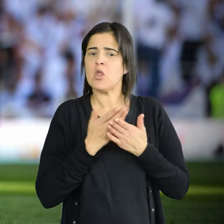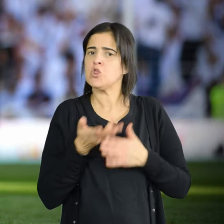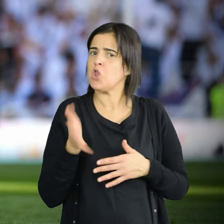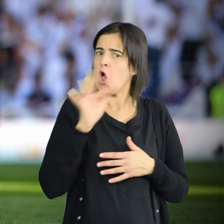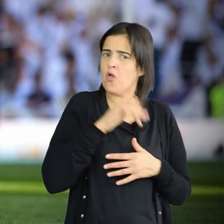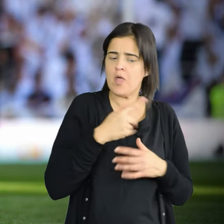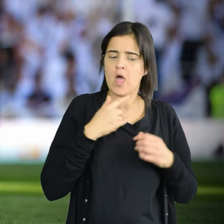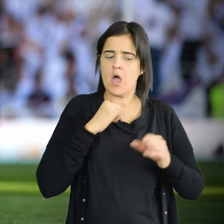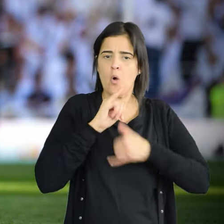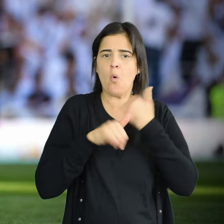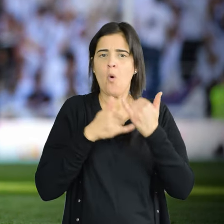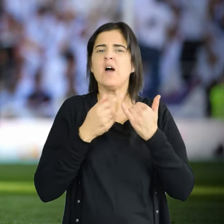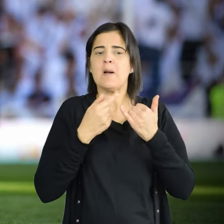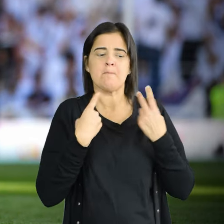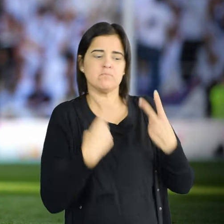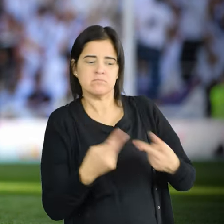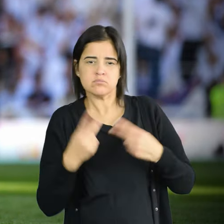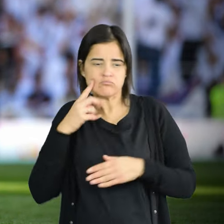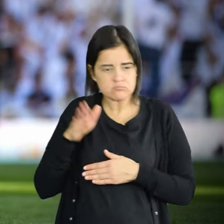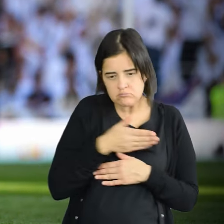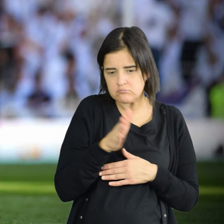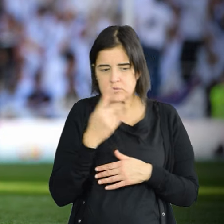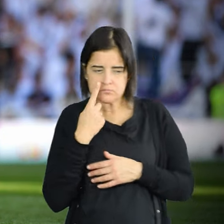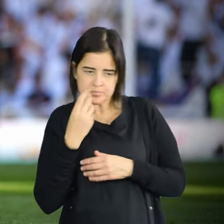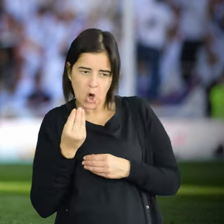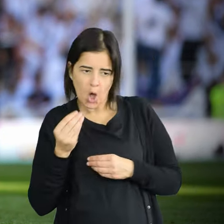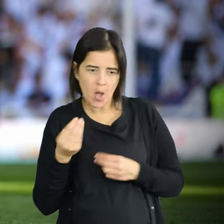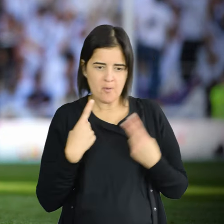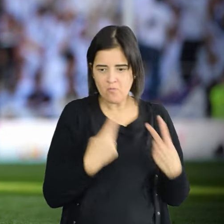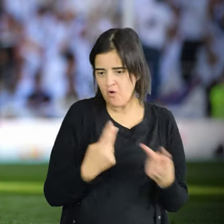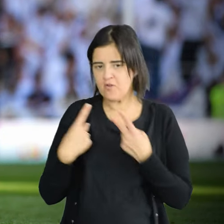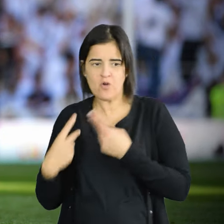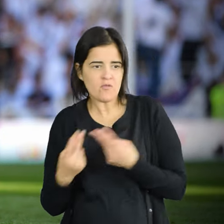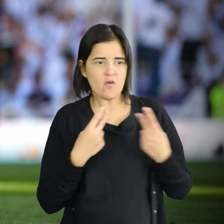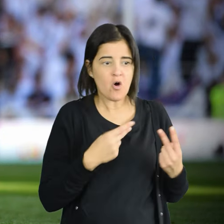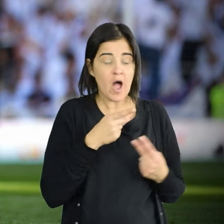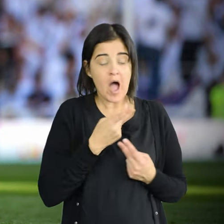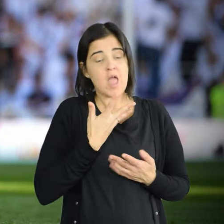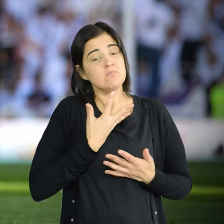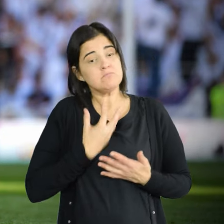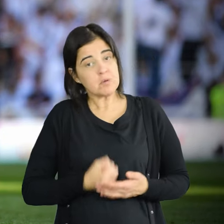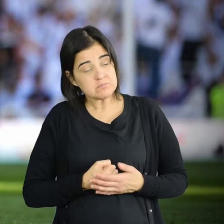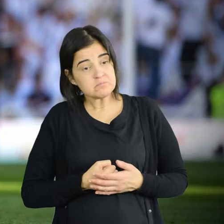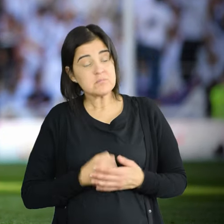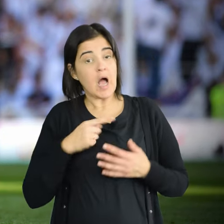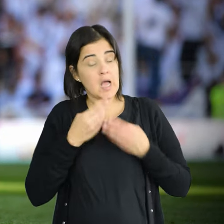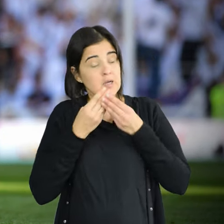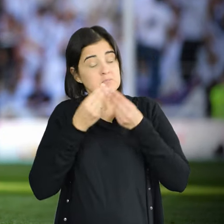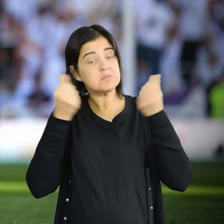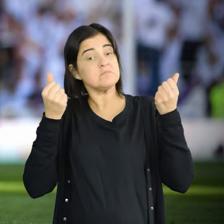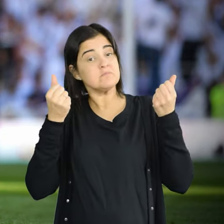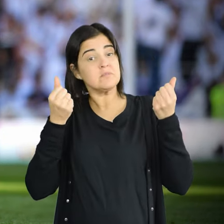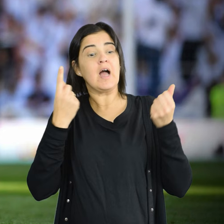pasaba el día jugando a la pelota descubriendo todo lo que era capaz de hacer con ella la angustia y la tristeza